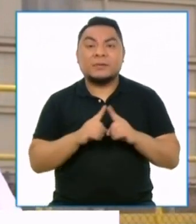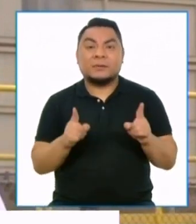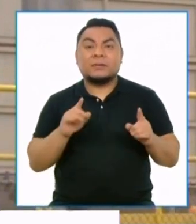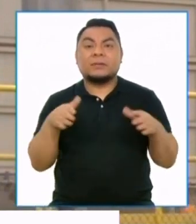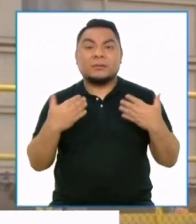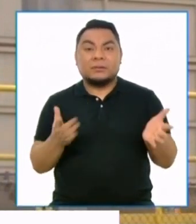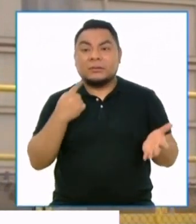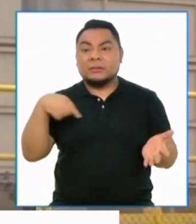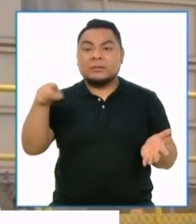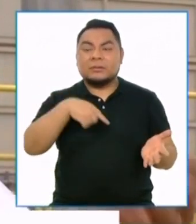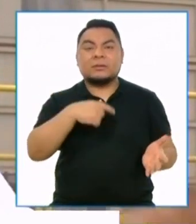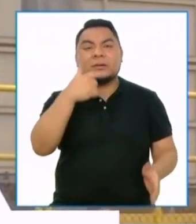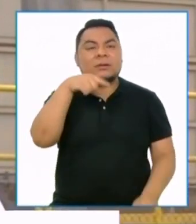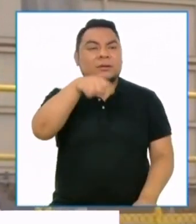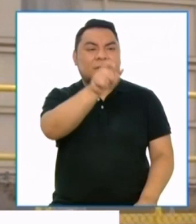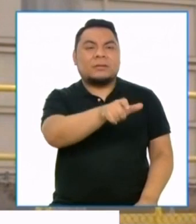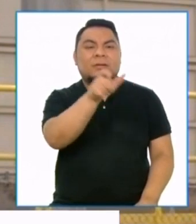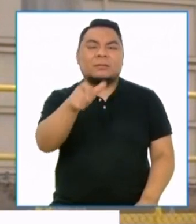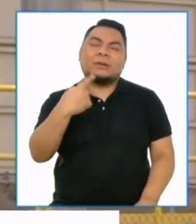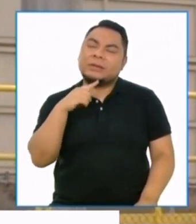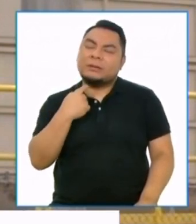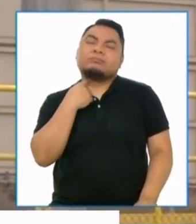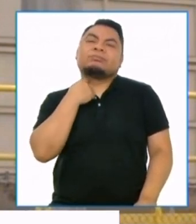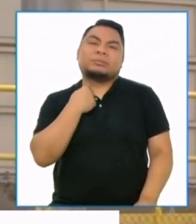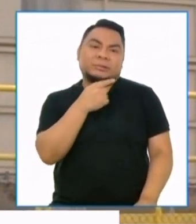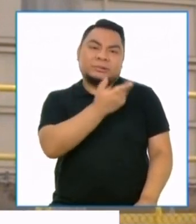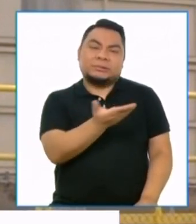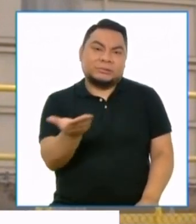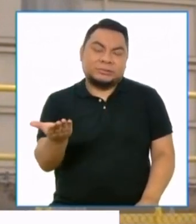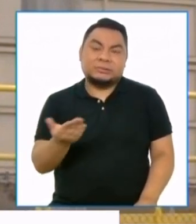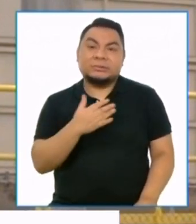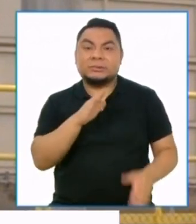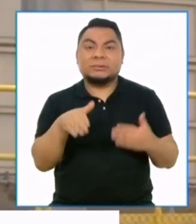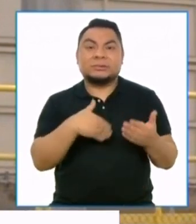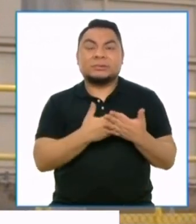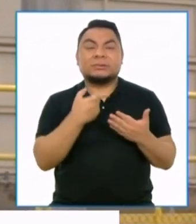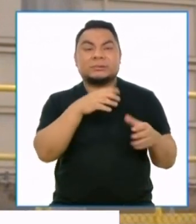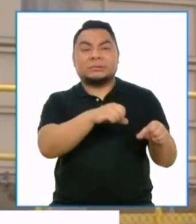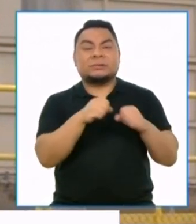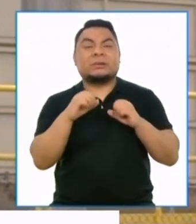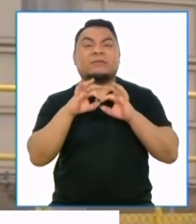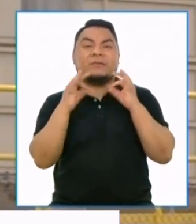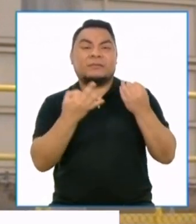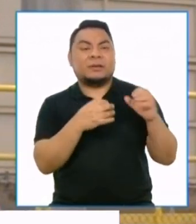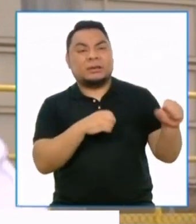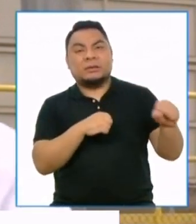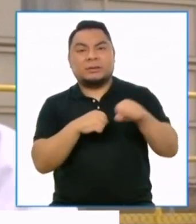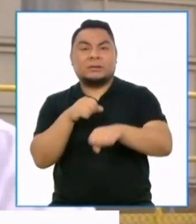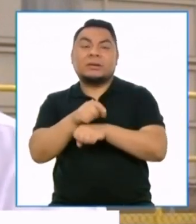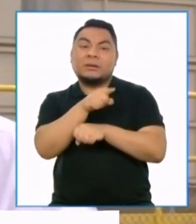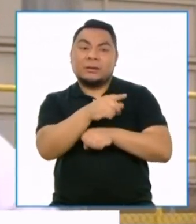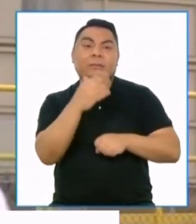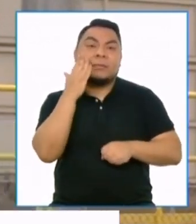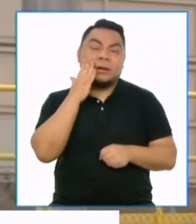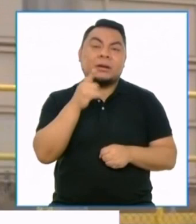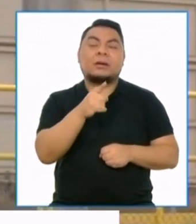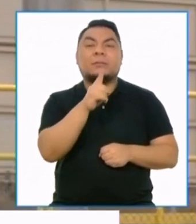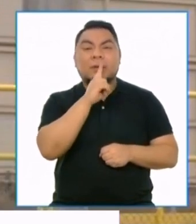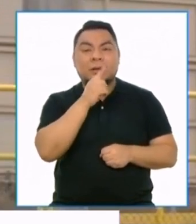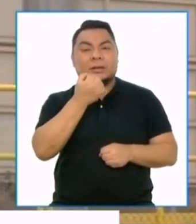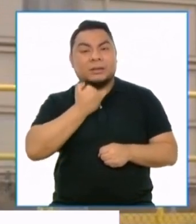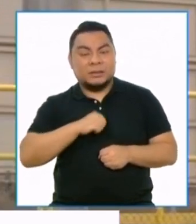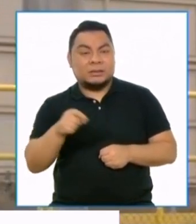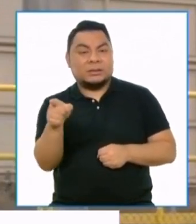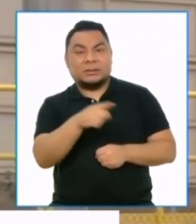de su seno familiar, tienen padres, tienen madres, tienen hijos, y han sacado. Cuando se termine que todo el proceso no